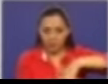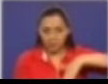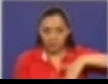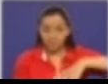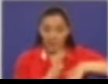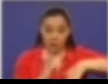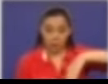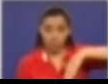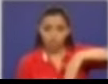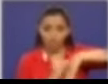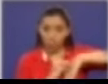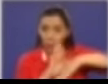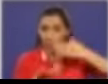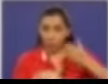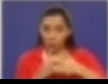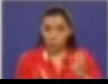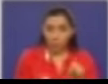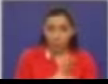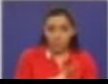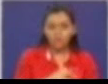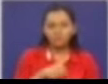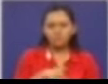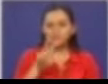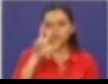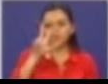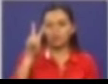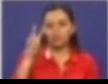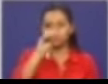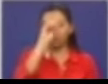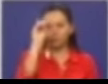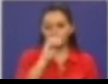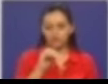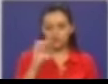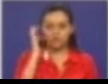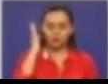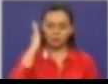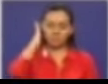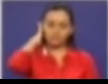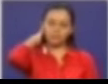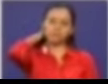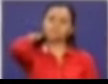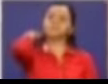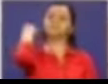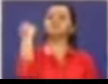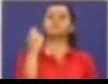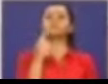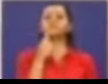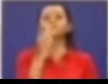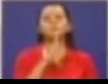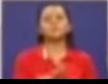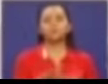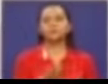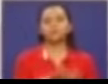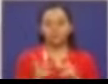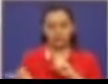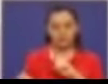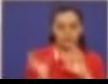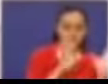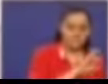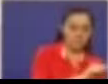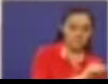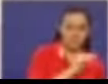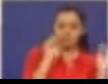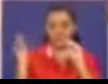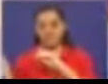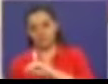deuda del gobierno central. Esto es solo gobierno central, ¿eh? Porque esa es otra cosa. Perdonen que hay